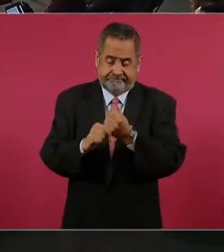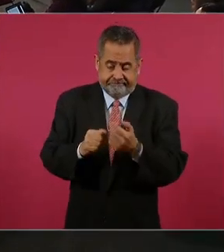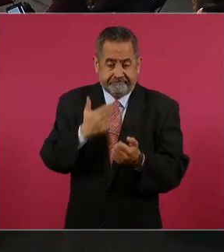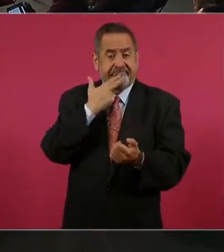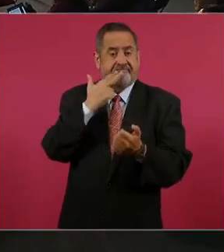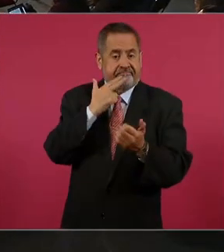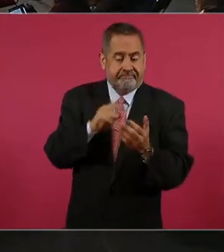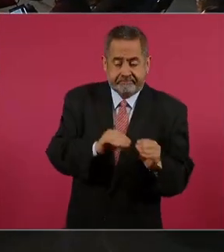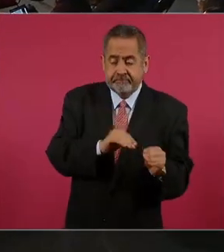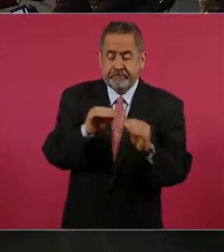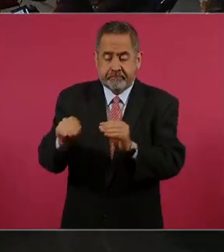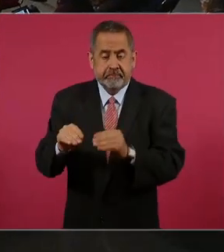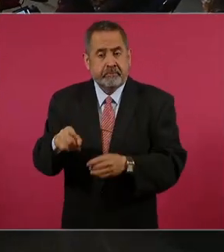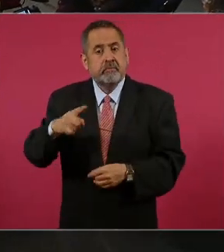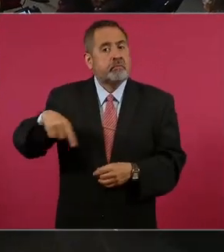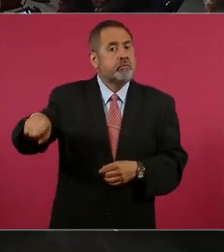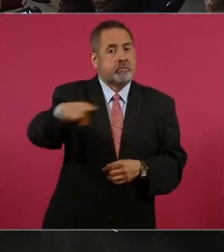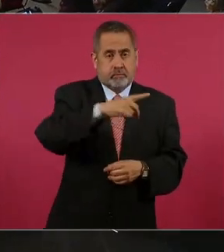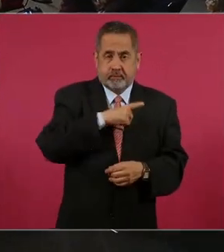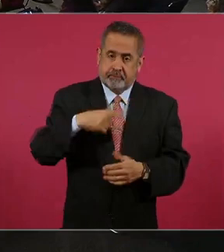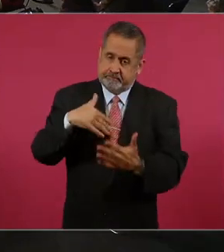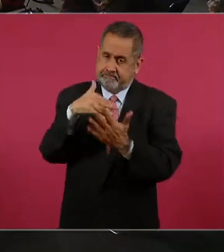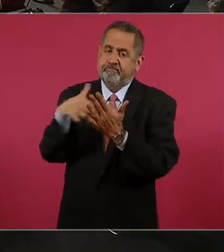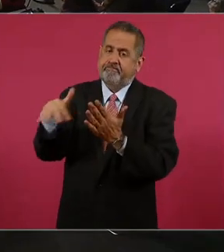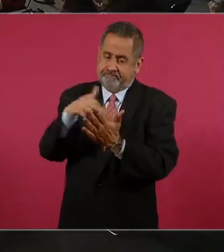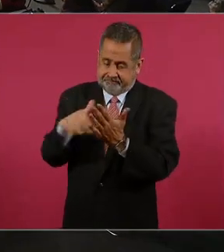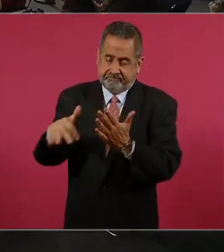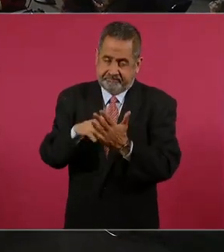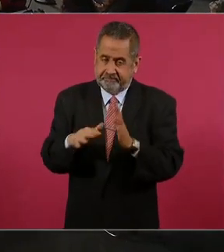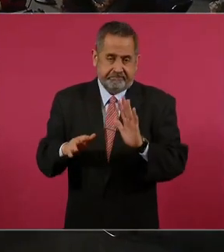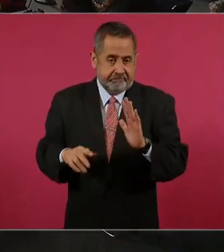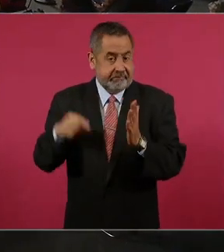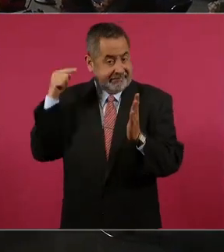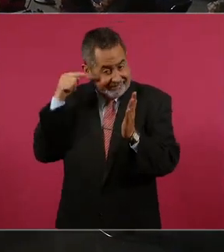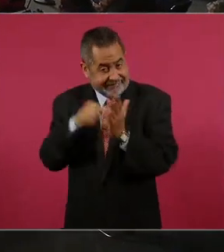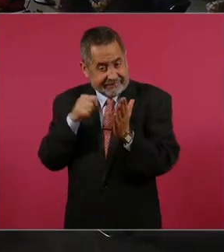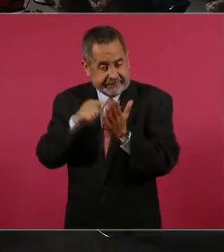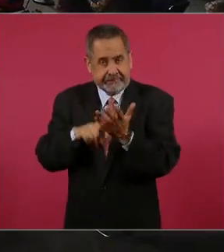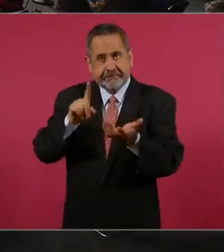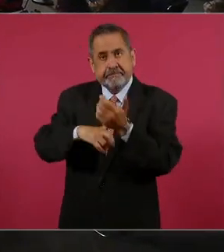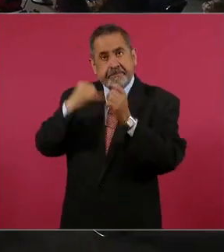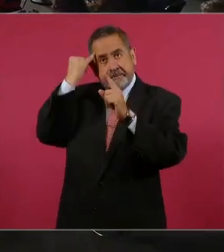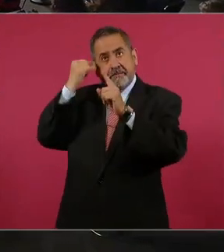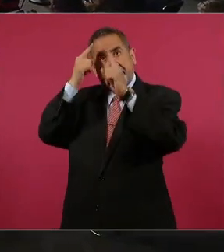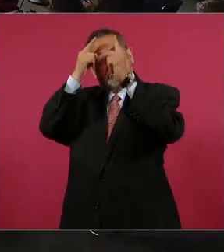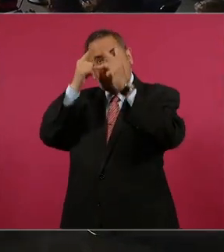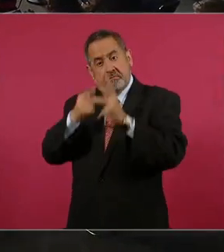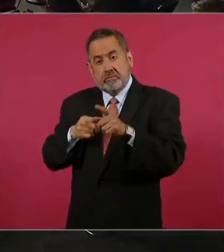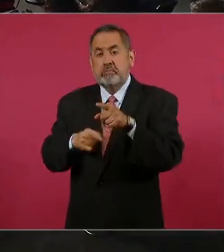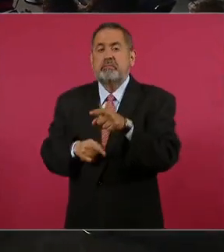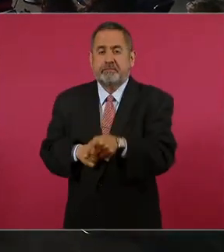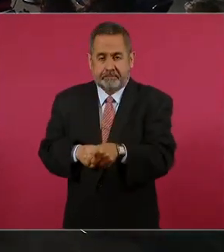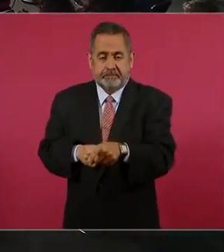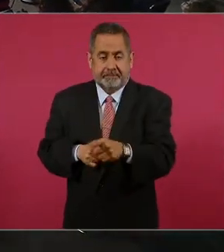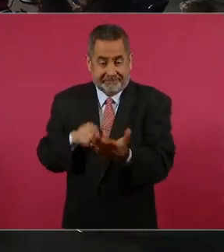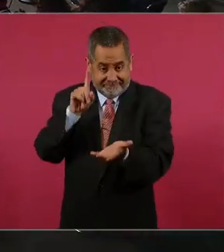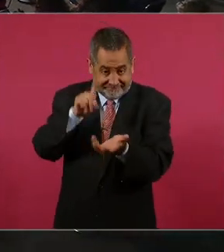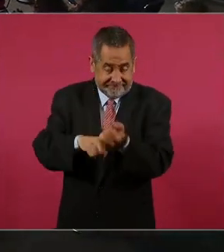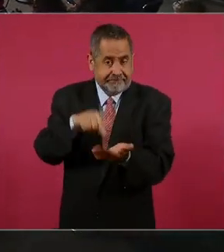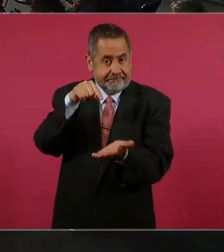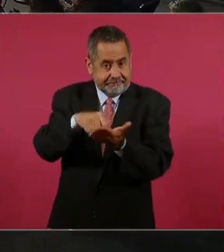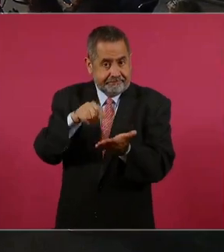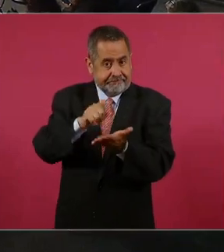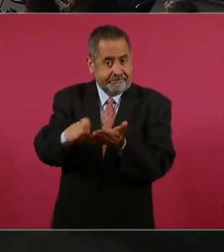que debería leerse, porque ahí están los principios. Incluso ahí está